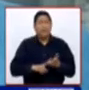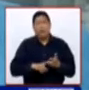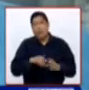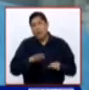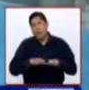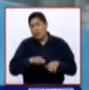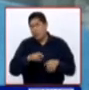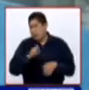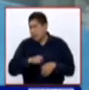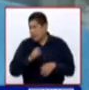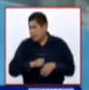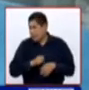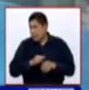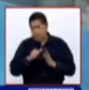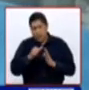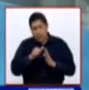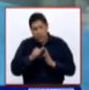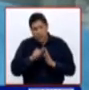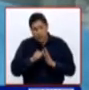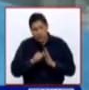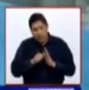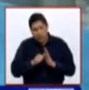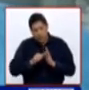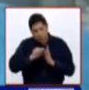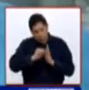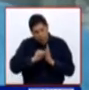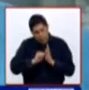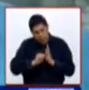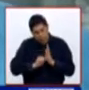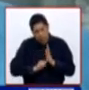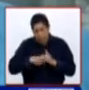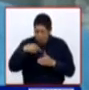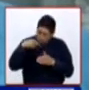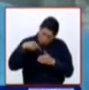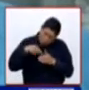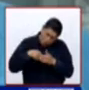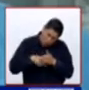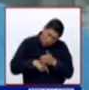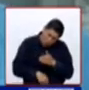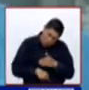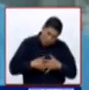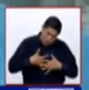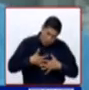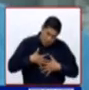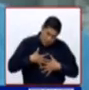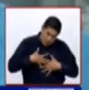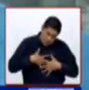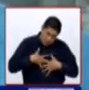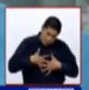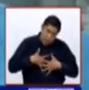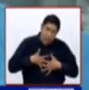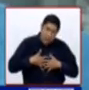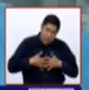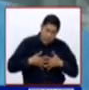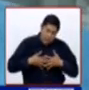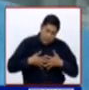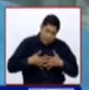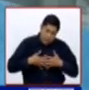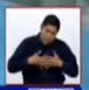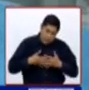probablemente ella requiera cirugías más avanzadas para recuperar ese diafragma, que es el músculo principal de la respiración,